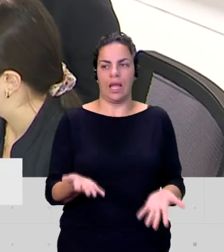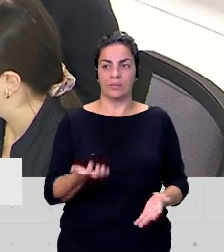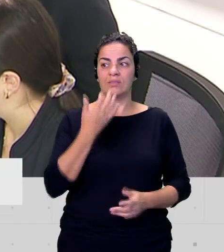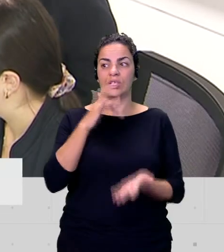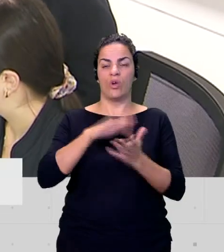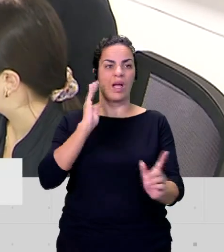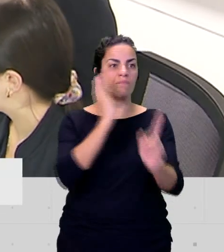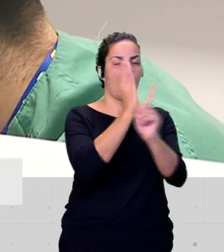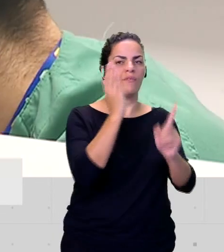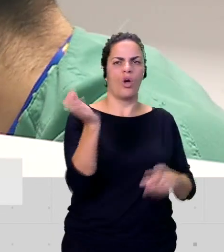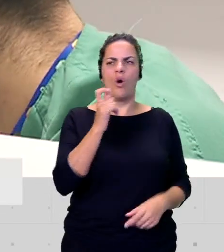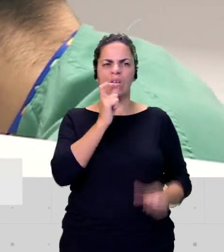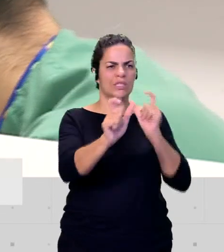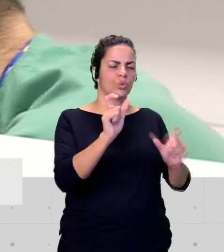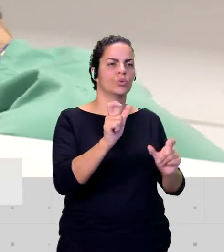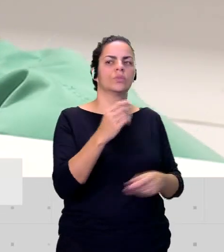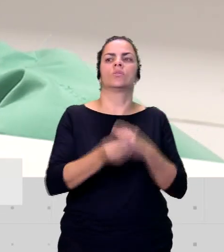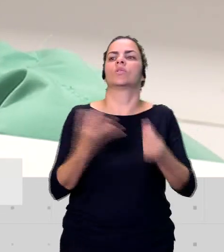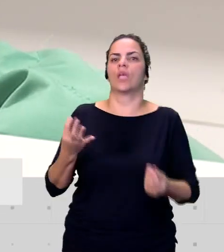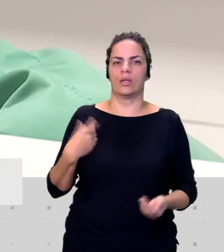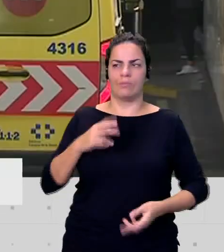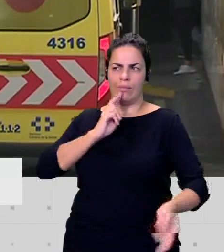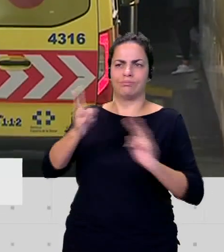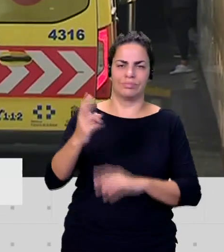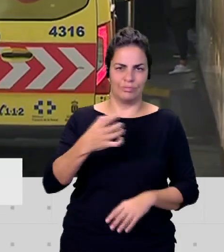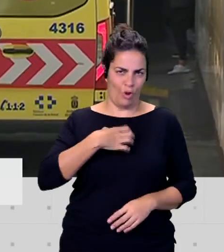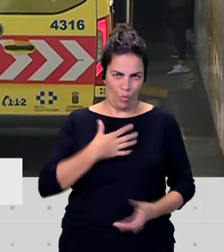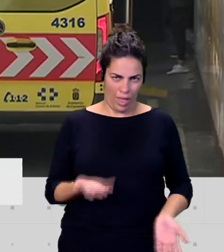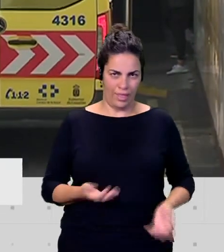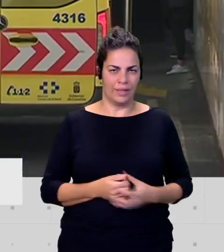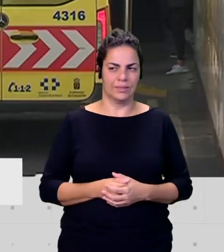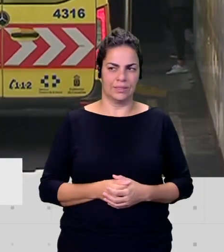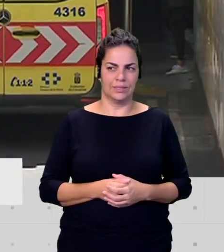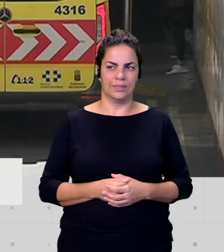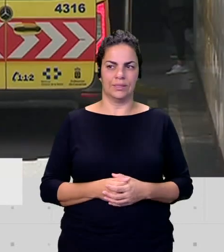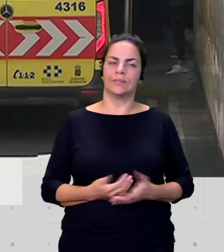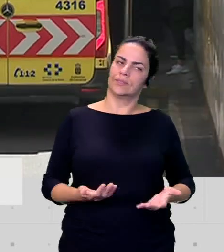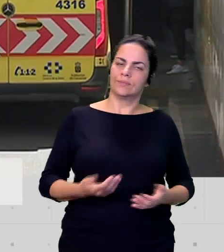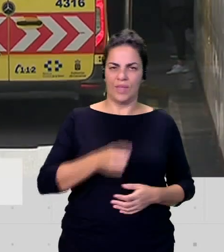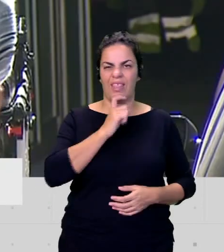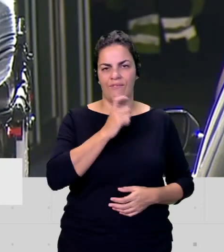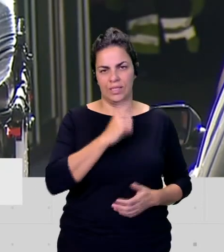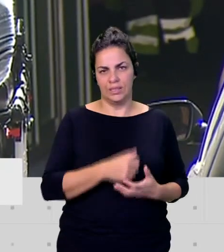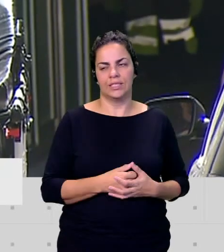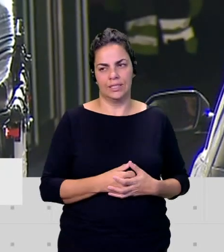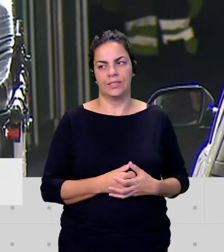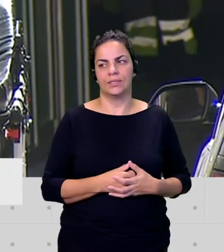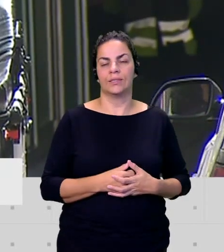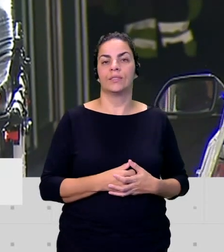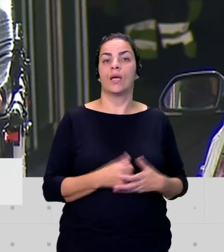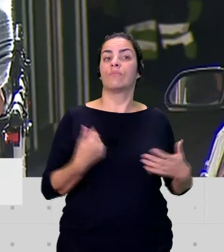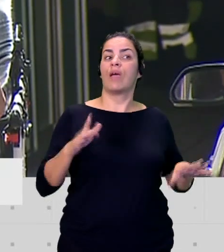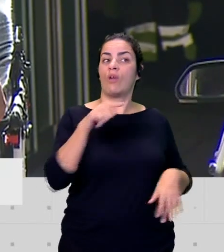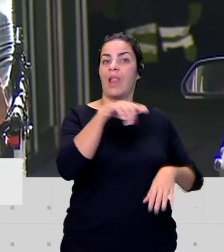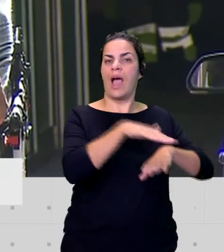agresión, aunque te insulte? Sin responderle, claro, o sea, porque tampoco puedes estar respondiendo. Es difícil, es difícil, pero tiene que meter